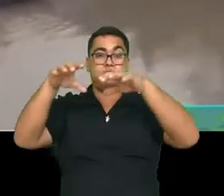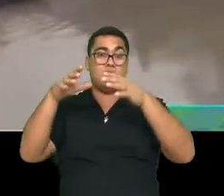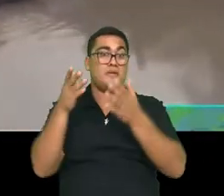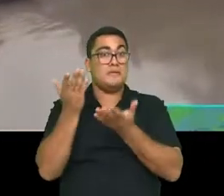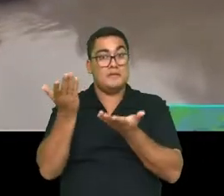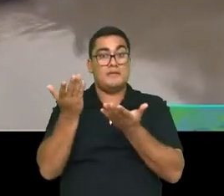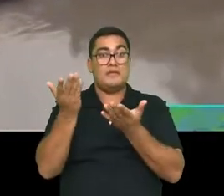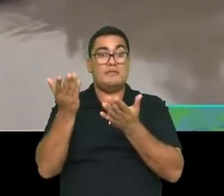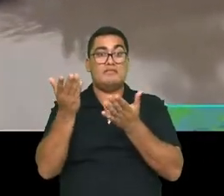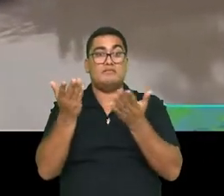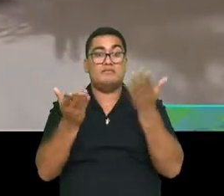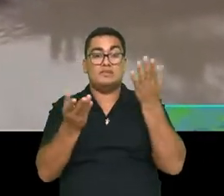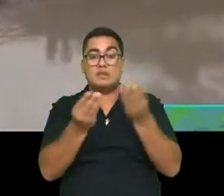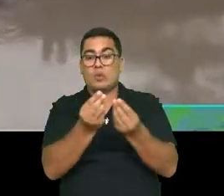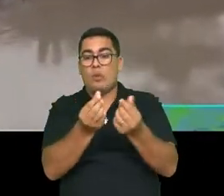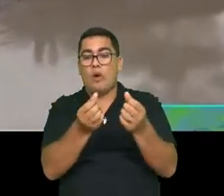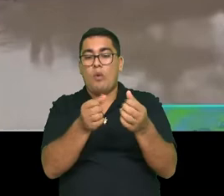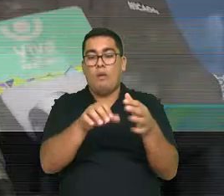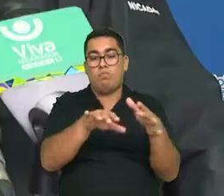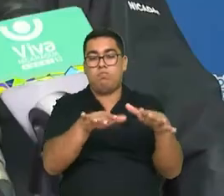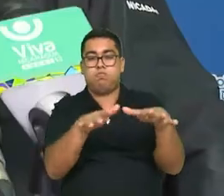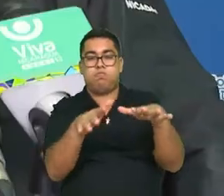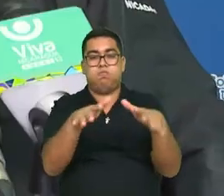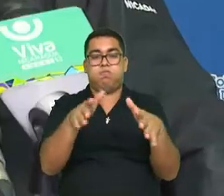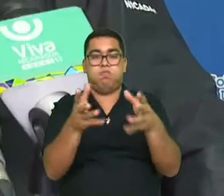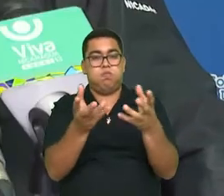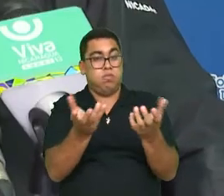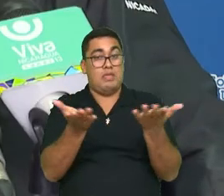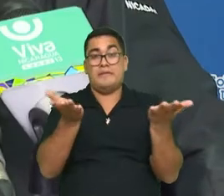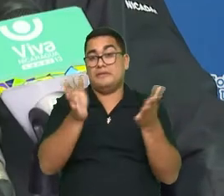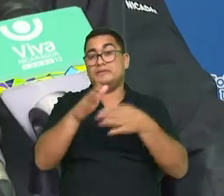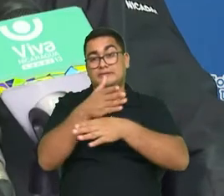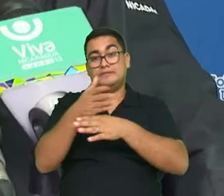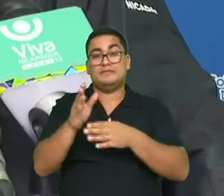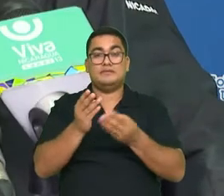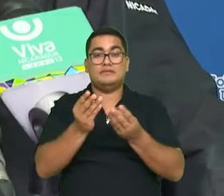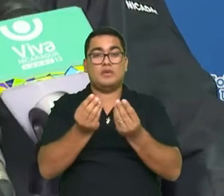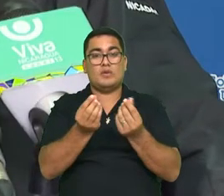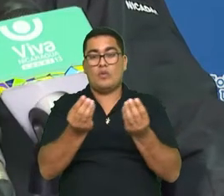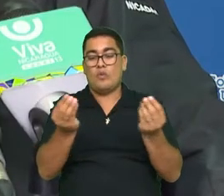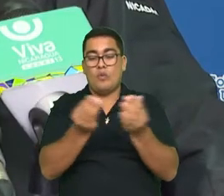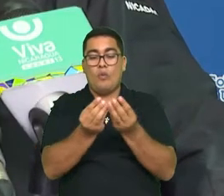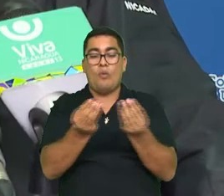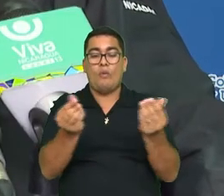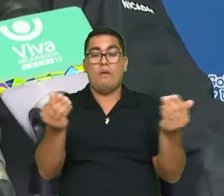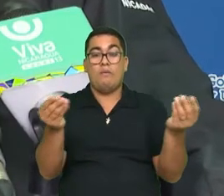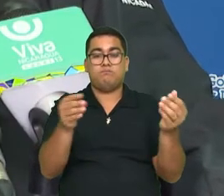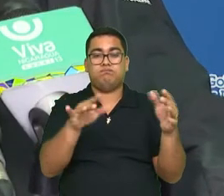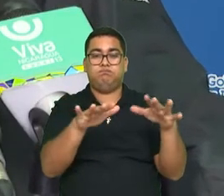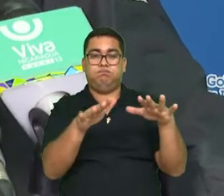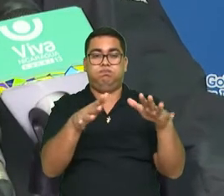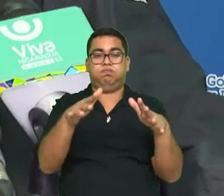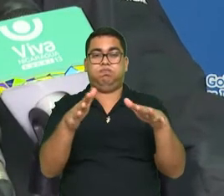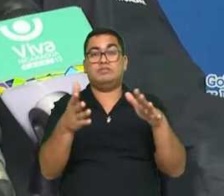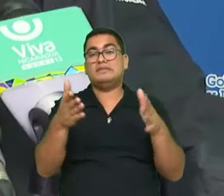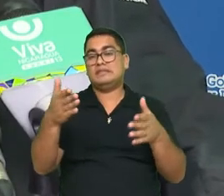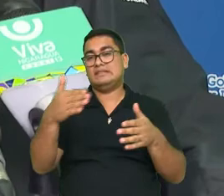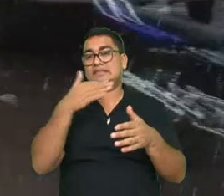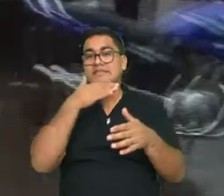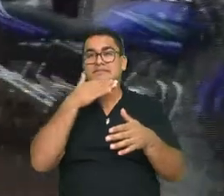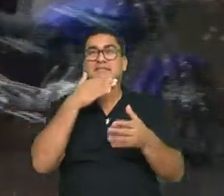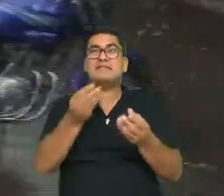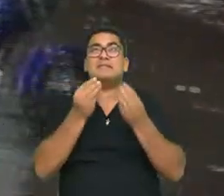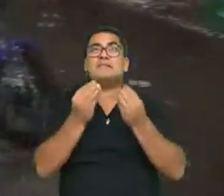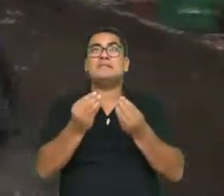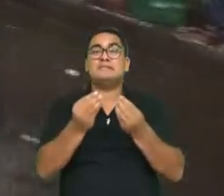dejó una alta saturación en los suelos. La saturación del suelo, que es esa que ustedes tienen ahí, es bastante alta